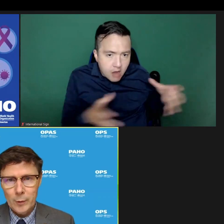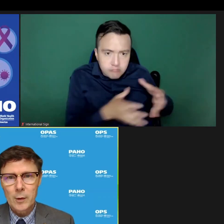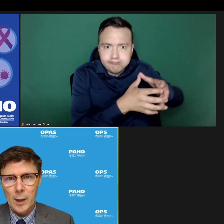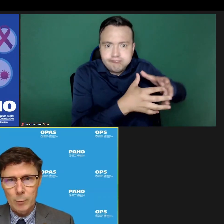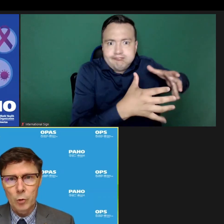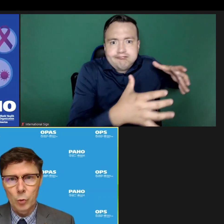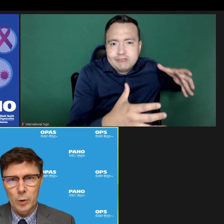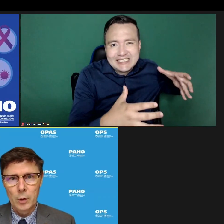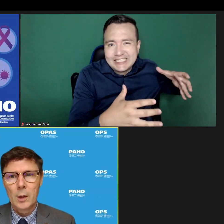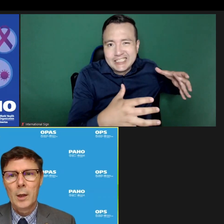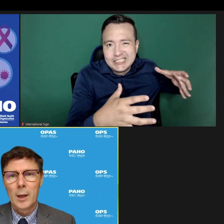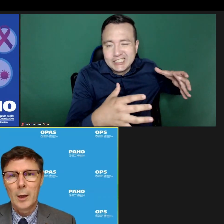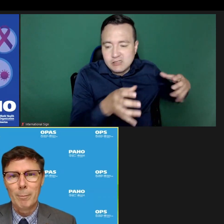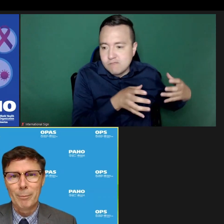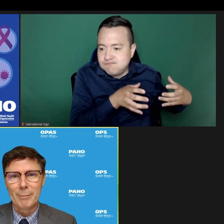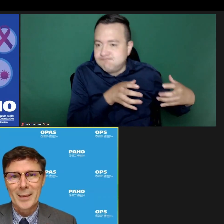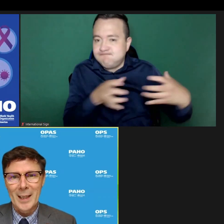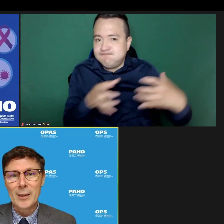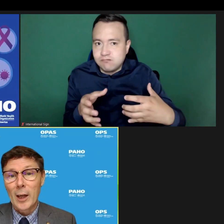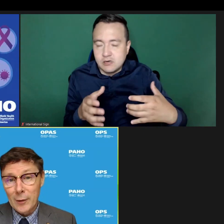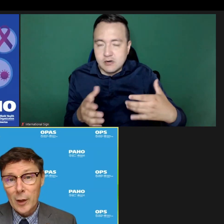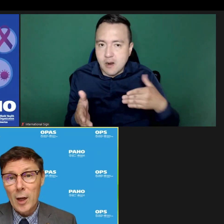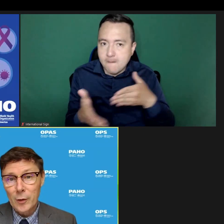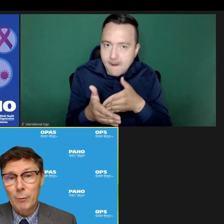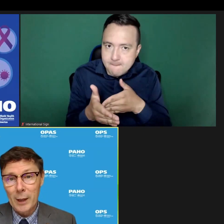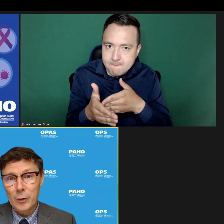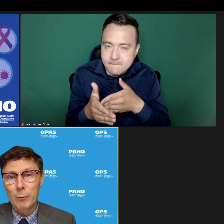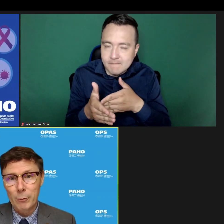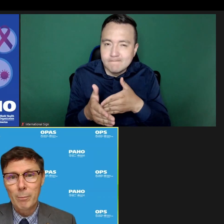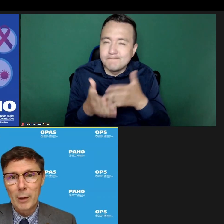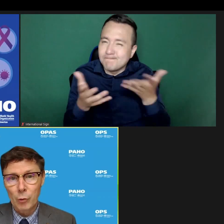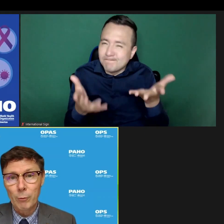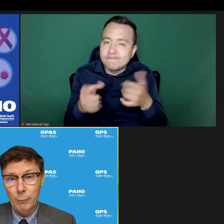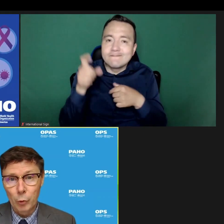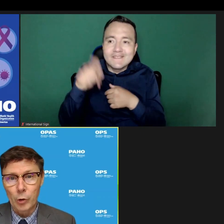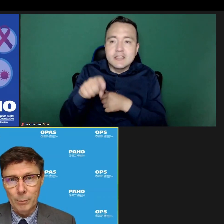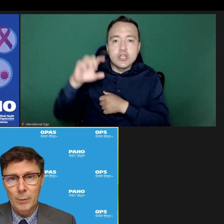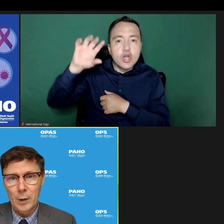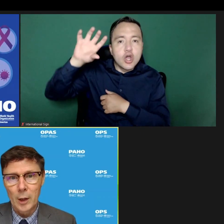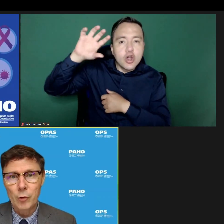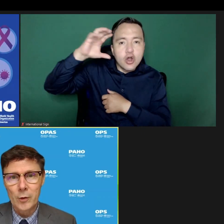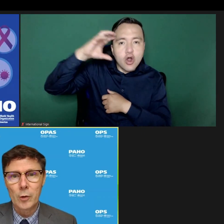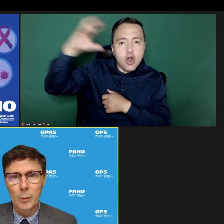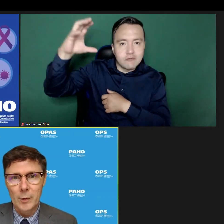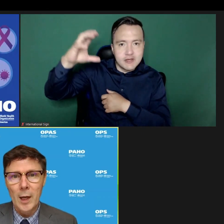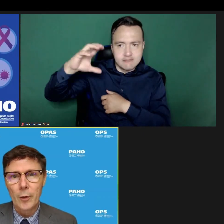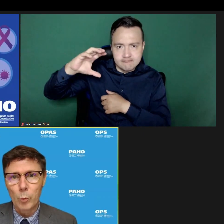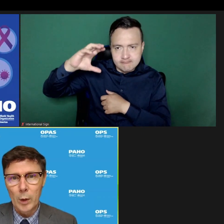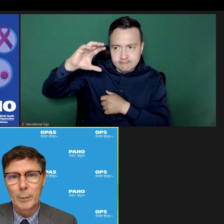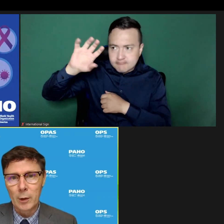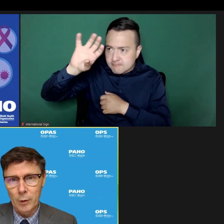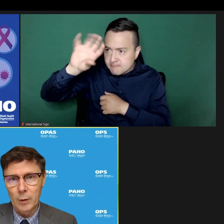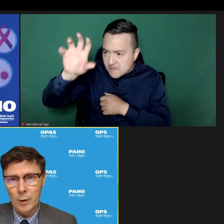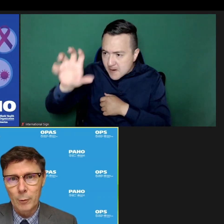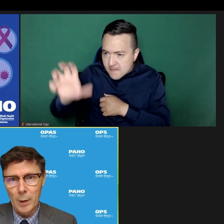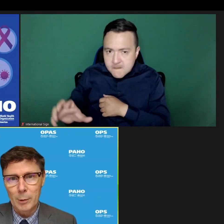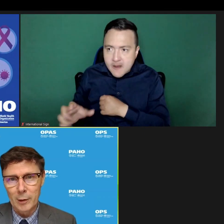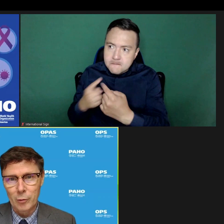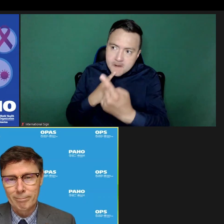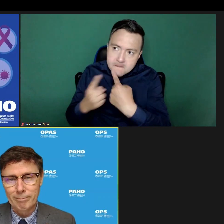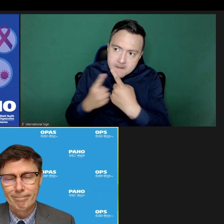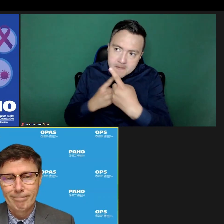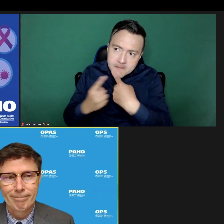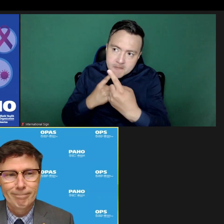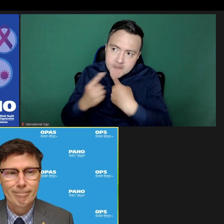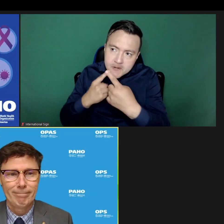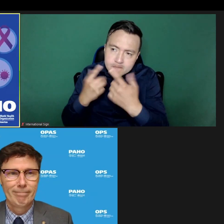es importante este debate con los países. Tenemos que mostrarles que es el momento de hacerlo y esto va a